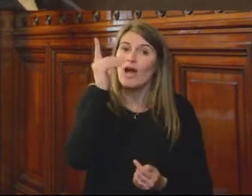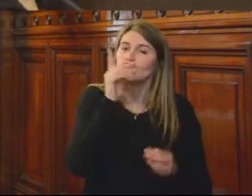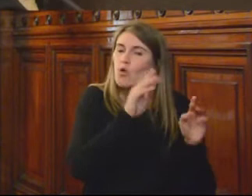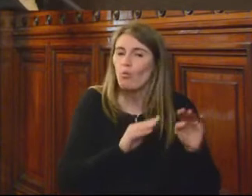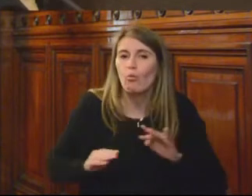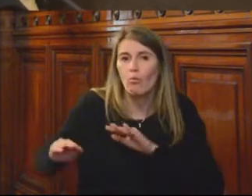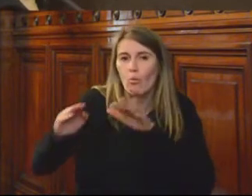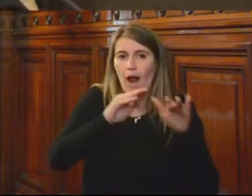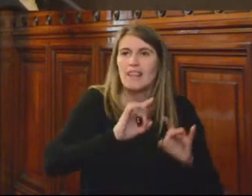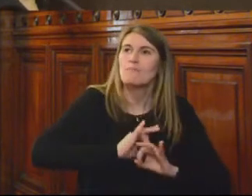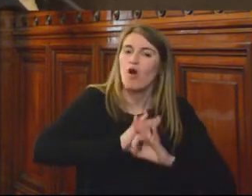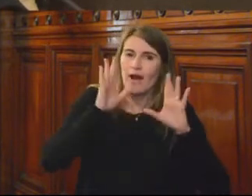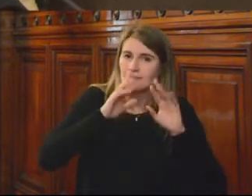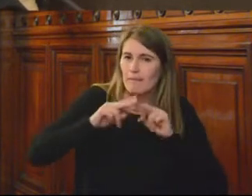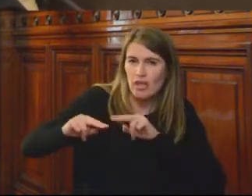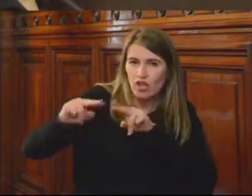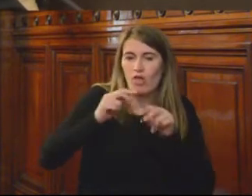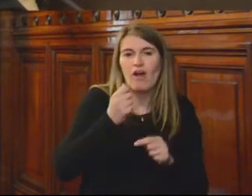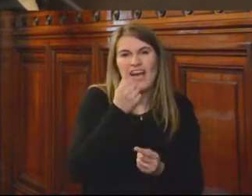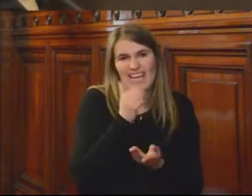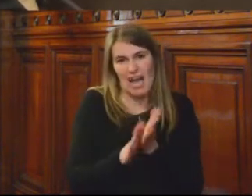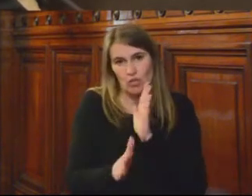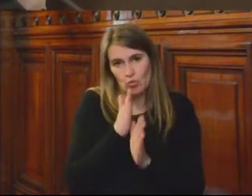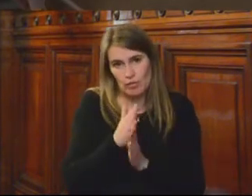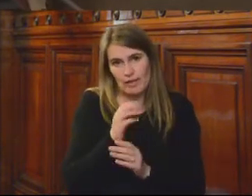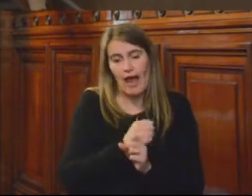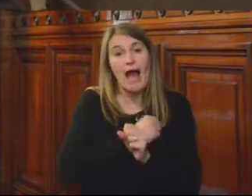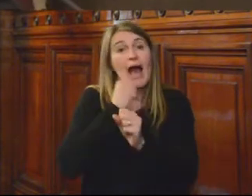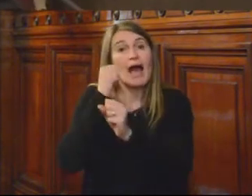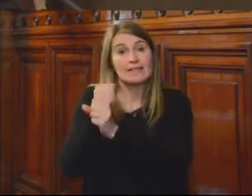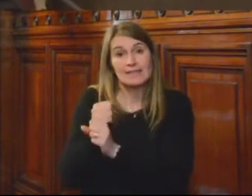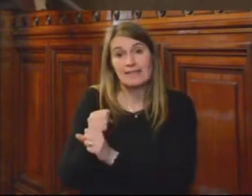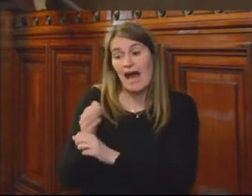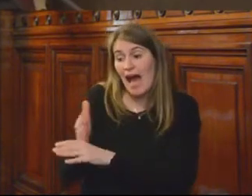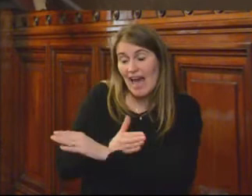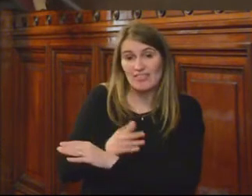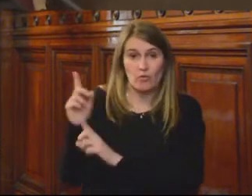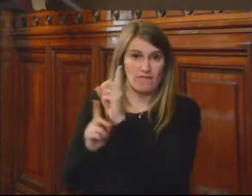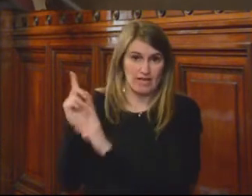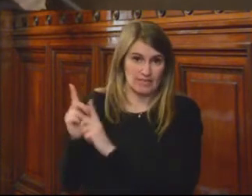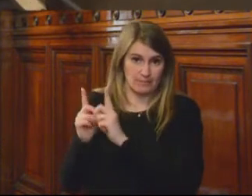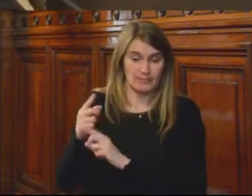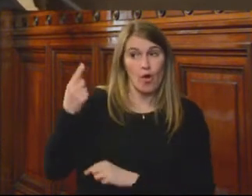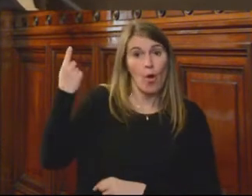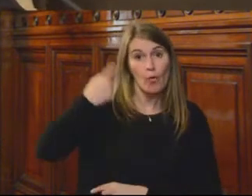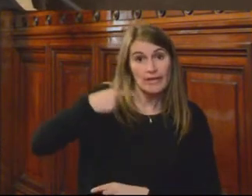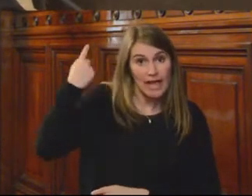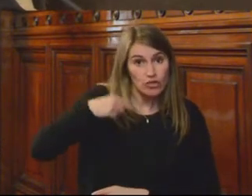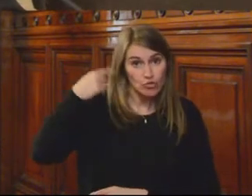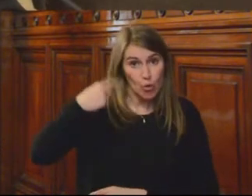que es gratuita hasta el pregrado universitario, que es obligatoria y que es una